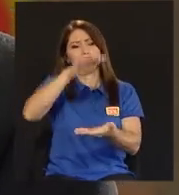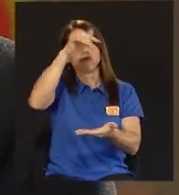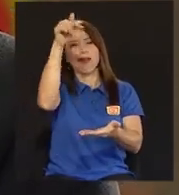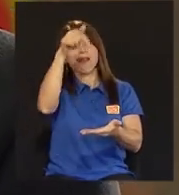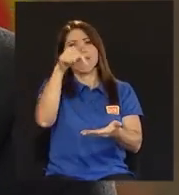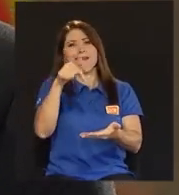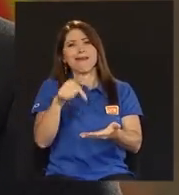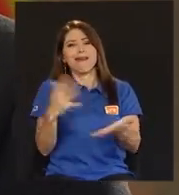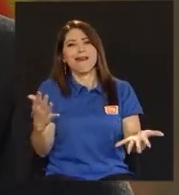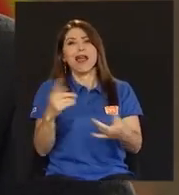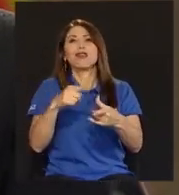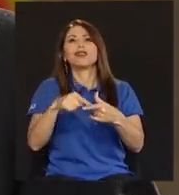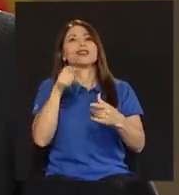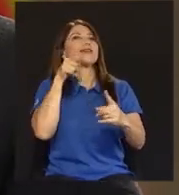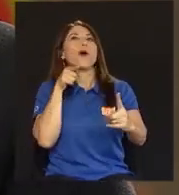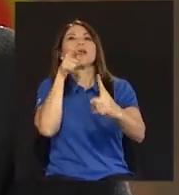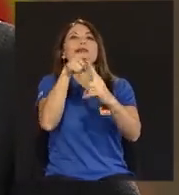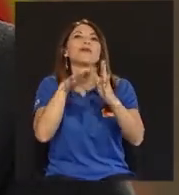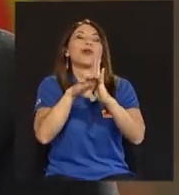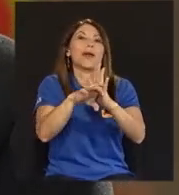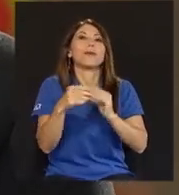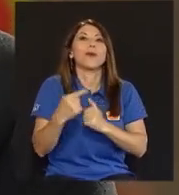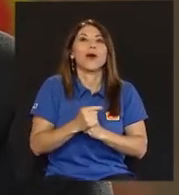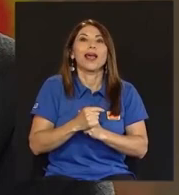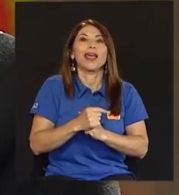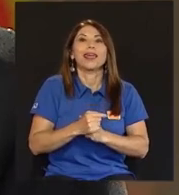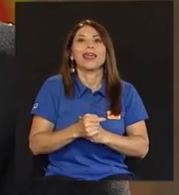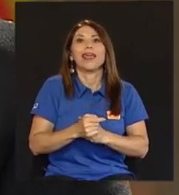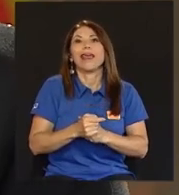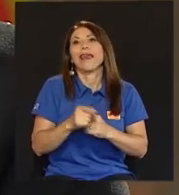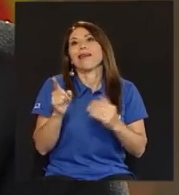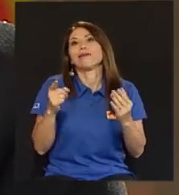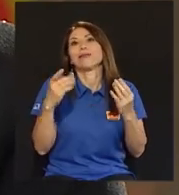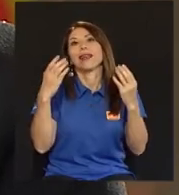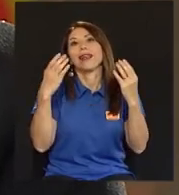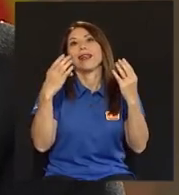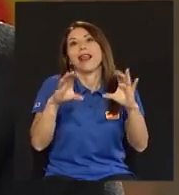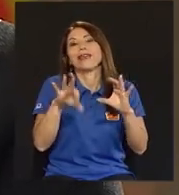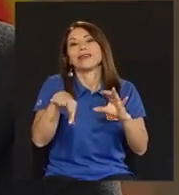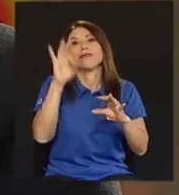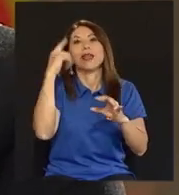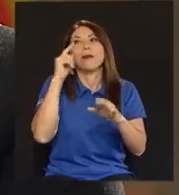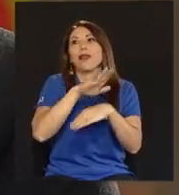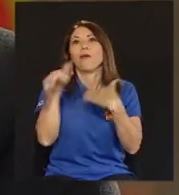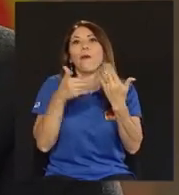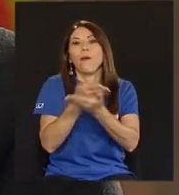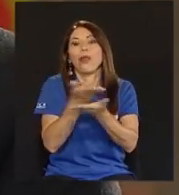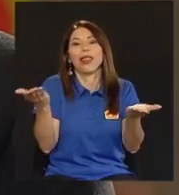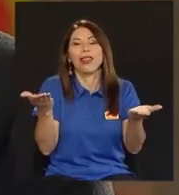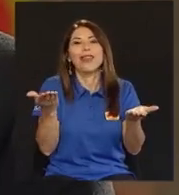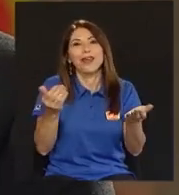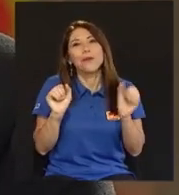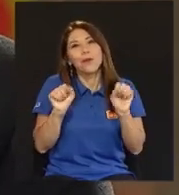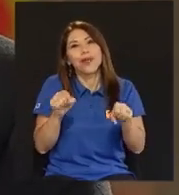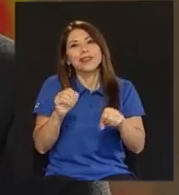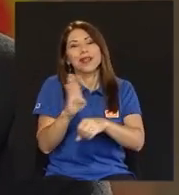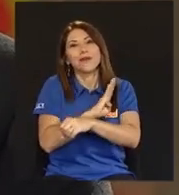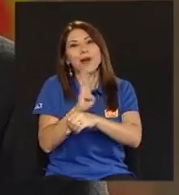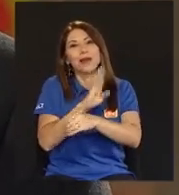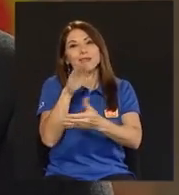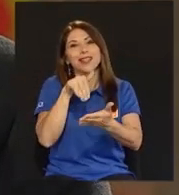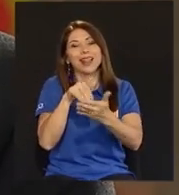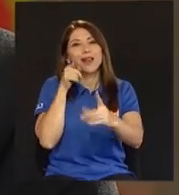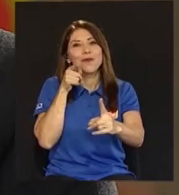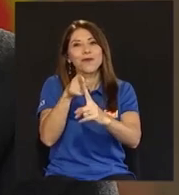podía ponerle ahí que clasifique para todos los mundiales, podría ser una meta del Banco Central. Uh-huh. No, aquí es donde digo lo que hablé antes de la regla